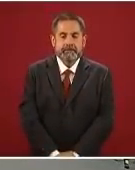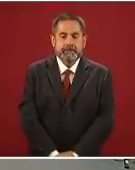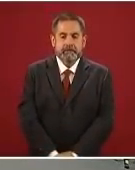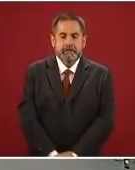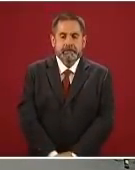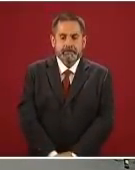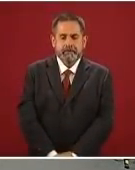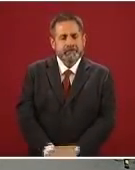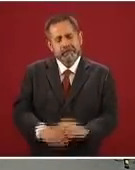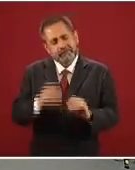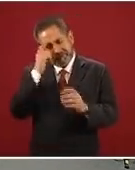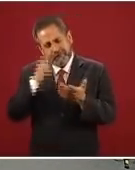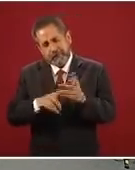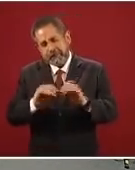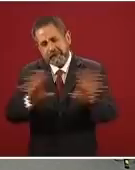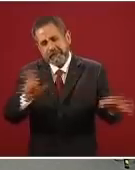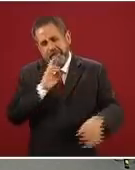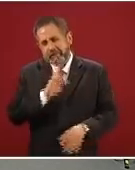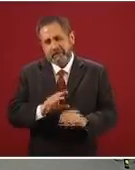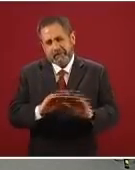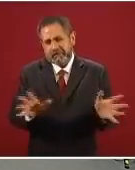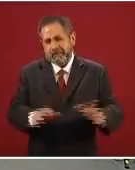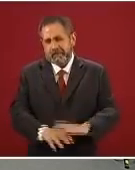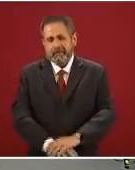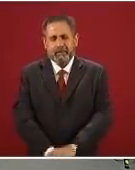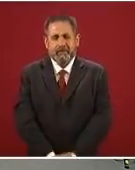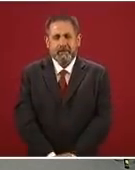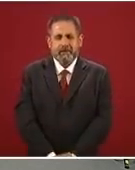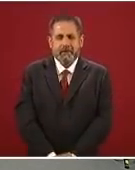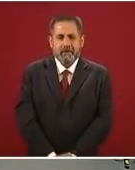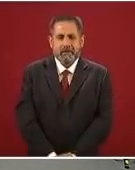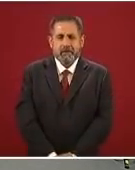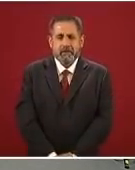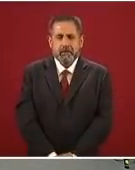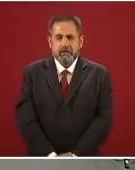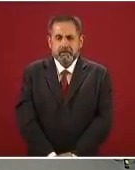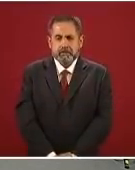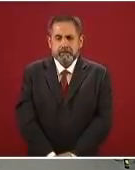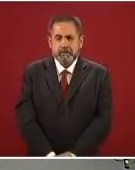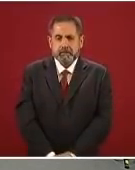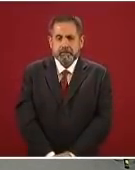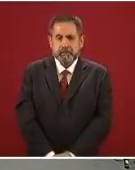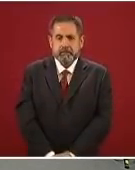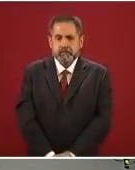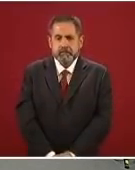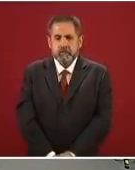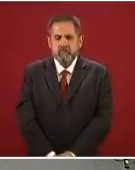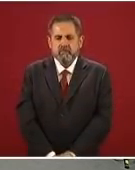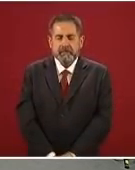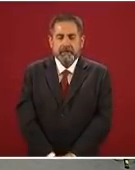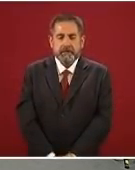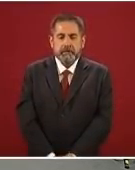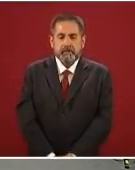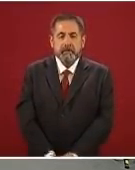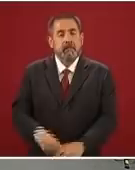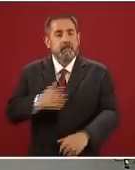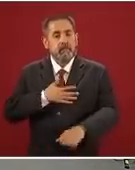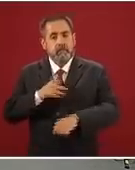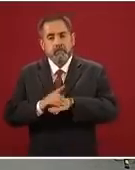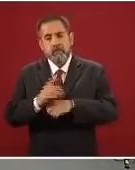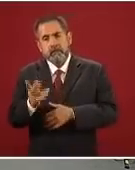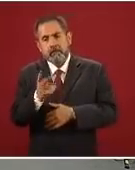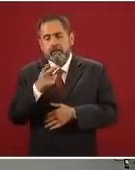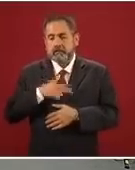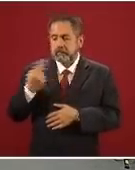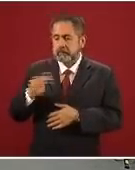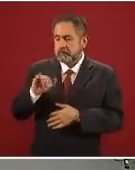Creo que ya está contestado. Sí. Juan Hernández de Grupo Cartón. Buenos días. Juan Hernández